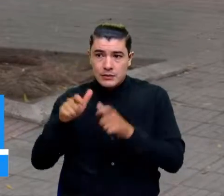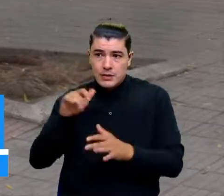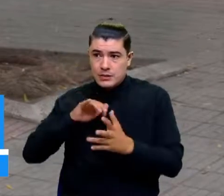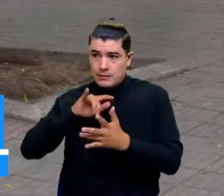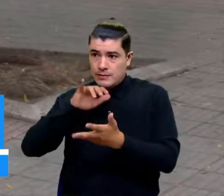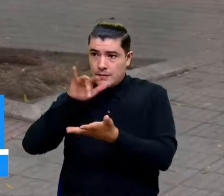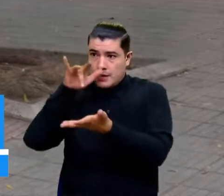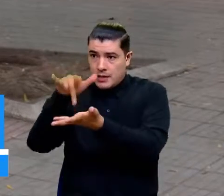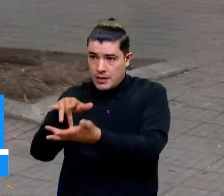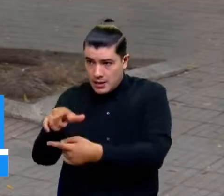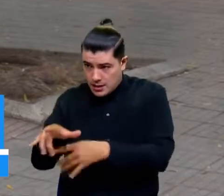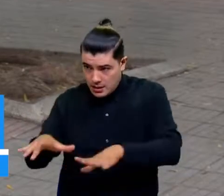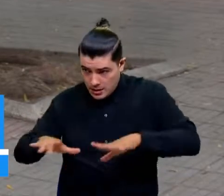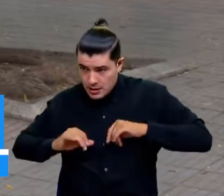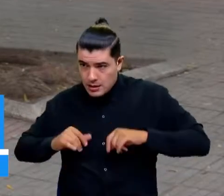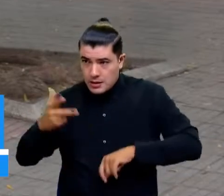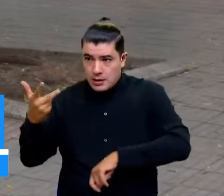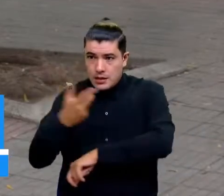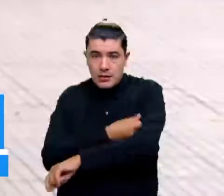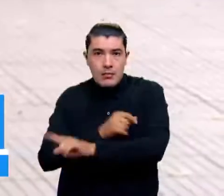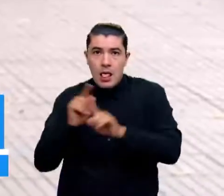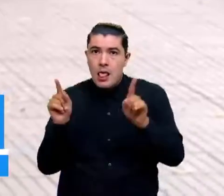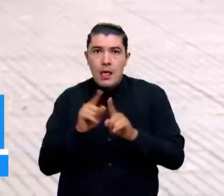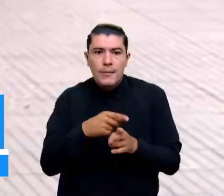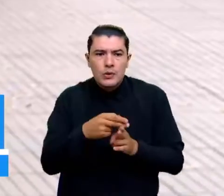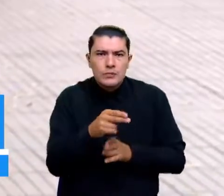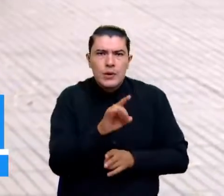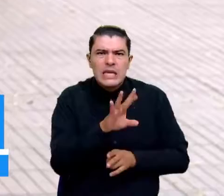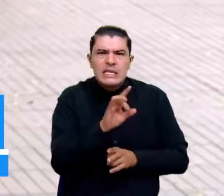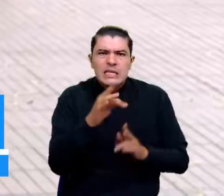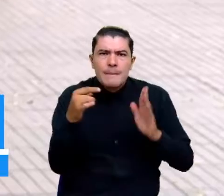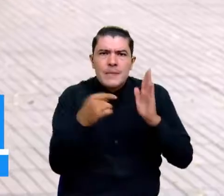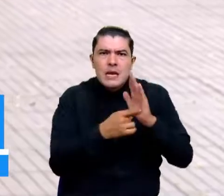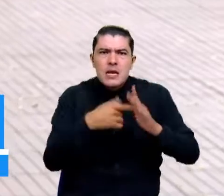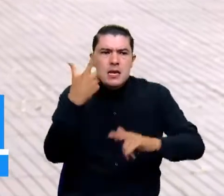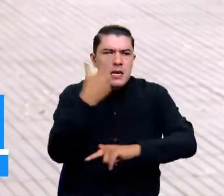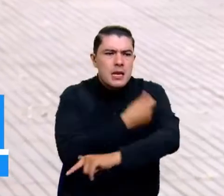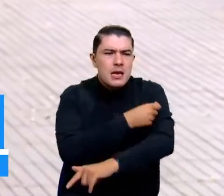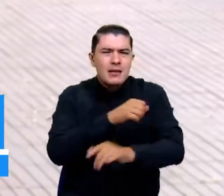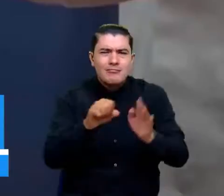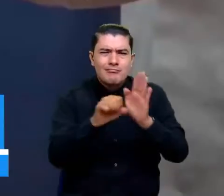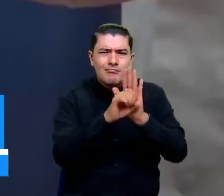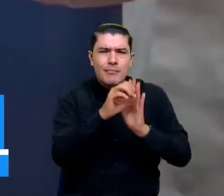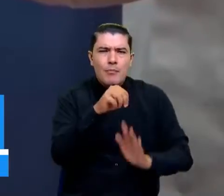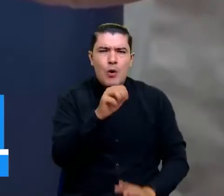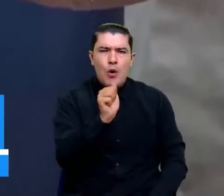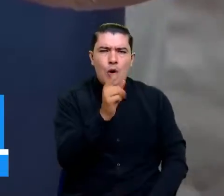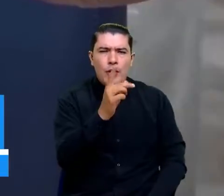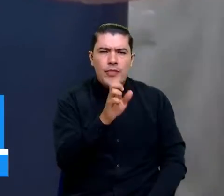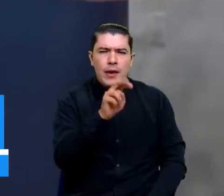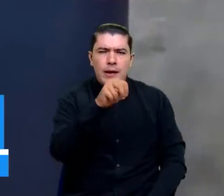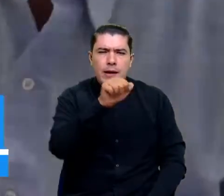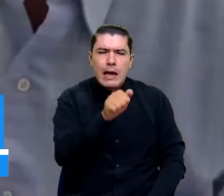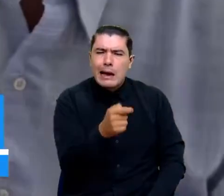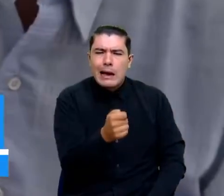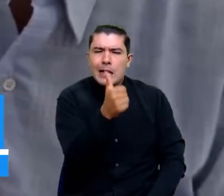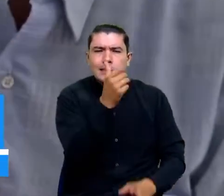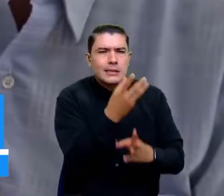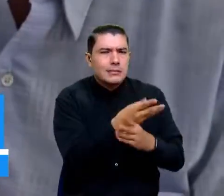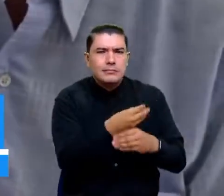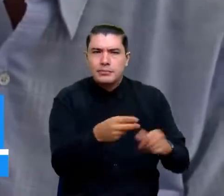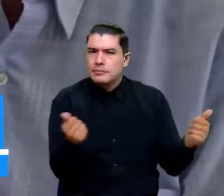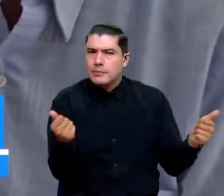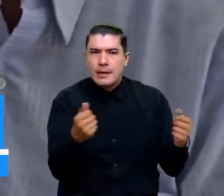de la firma Moderna a punto de caducar. Más de 20.000 vacunas contra el COVID-19 de la firma Moderna están a punto